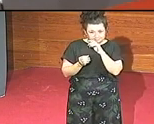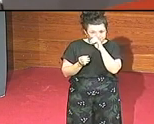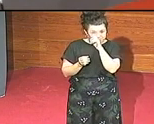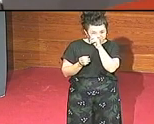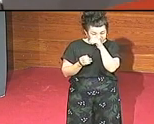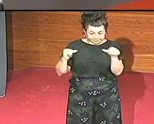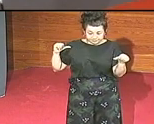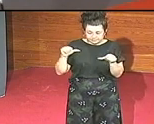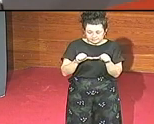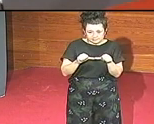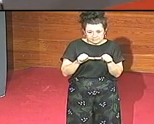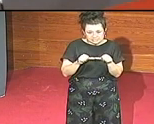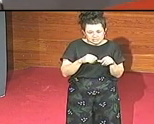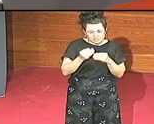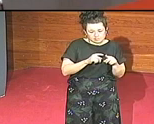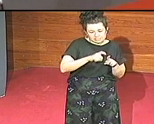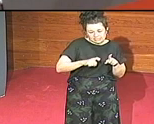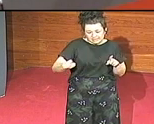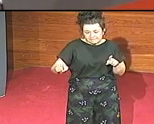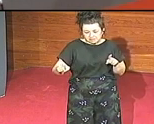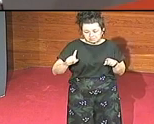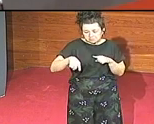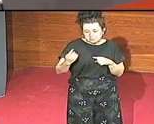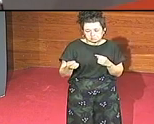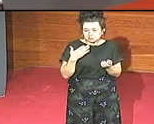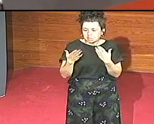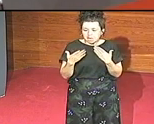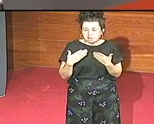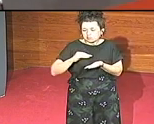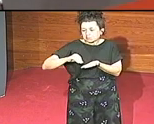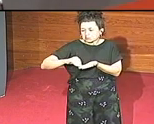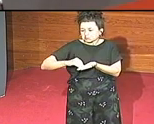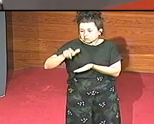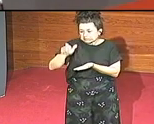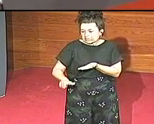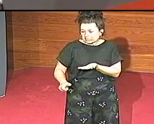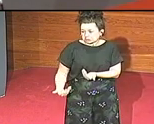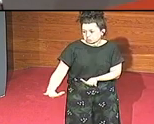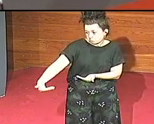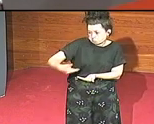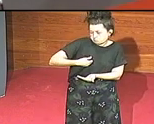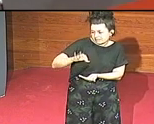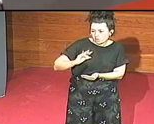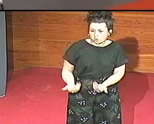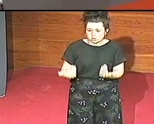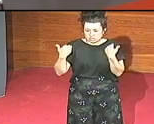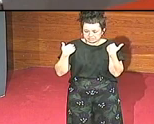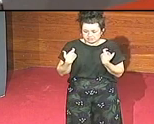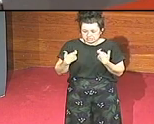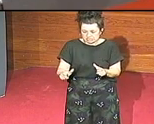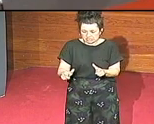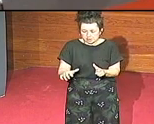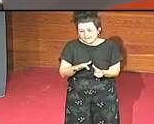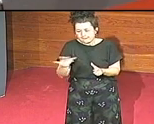hasta ahora es eso lo hacíamos el gráfico y solo teníamos que hablar con el redactor que nos lo encargaba o que era responsable de esa sección y con